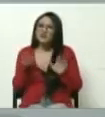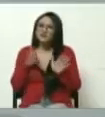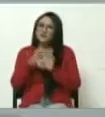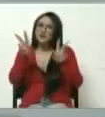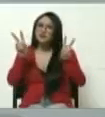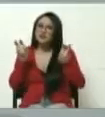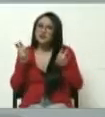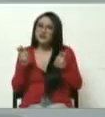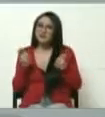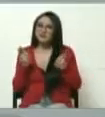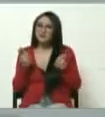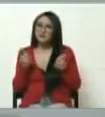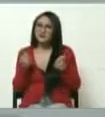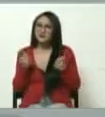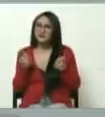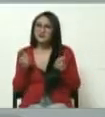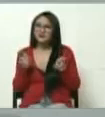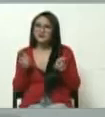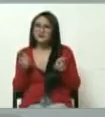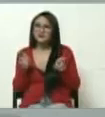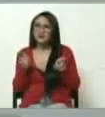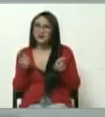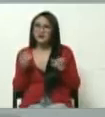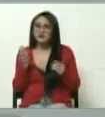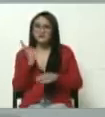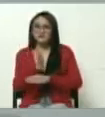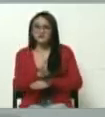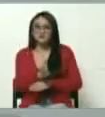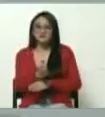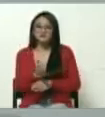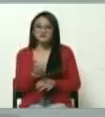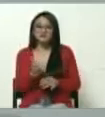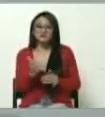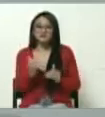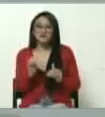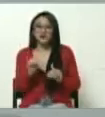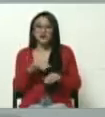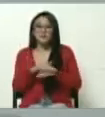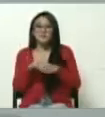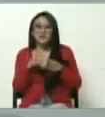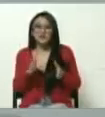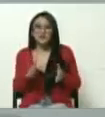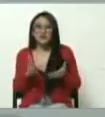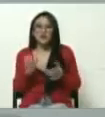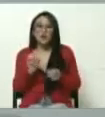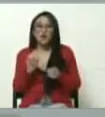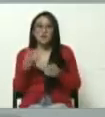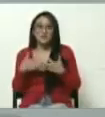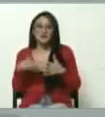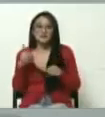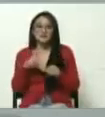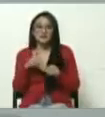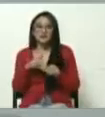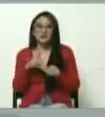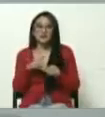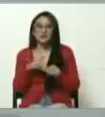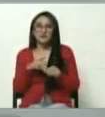sobre esas acciones que se ejercerán desde el Ministerio, desde Pequiven,